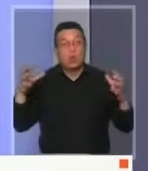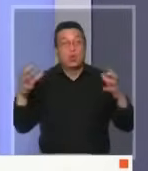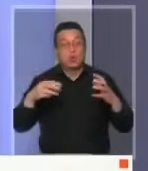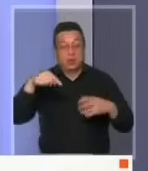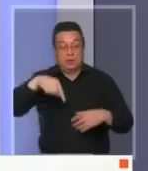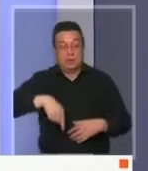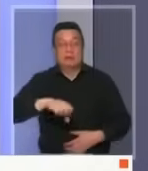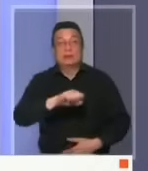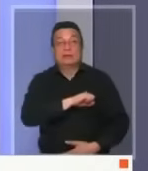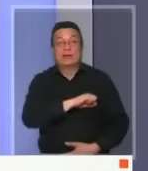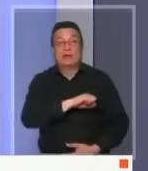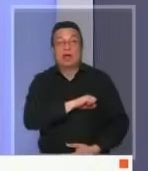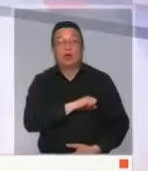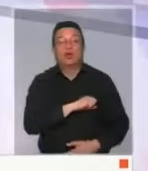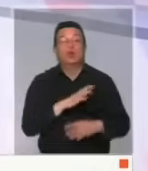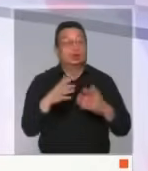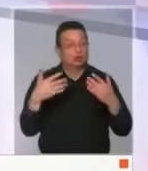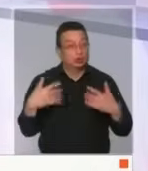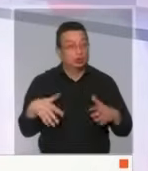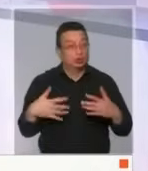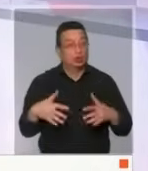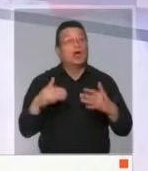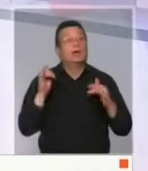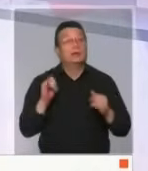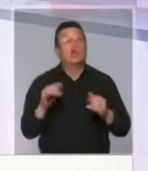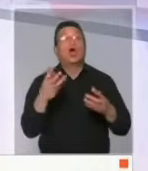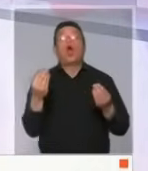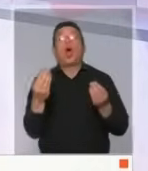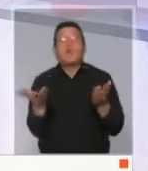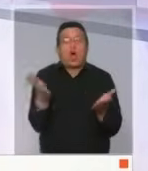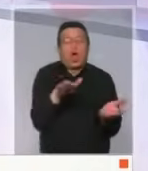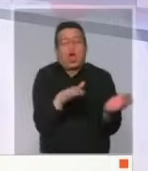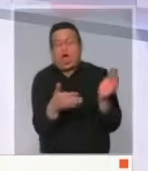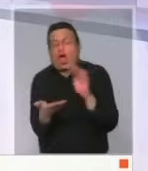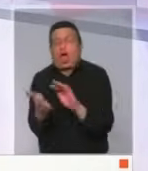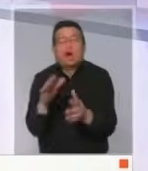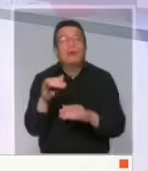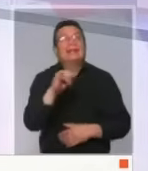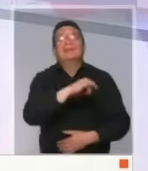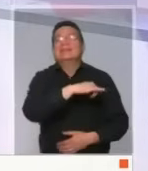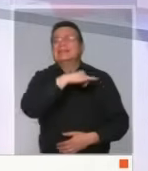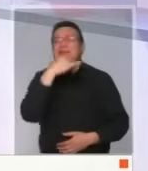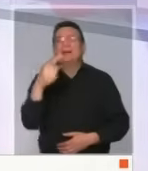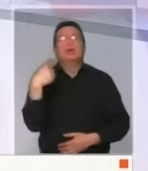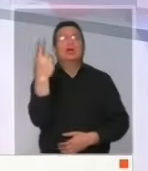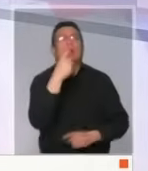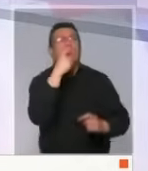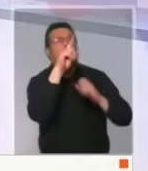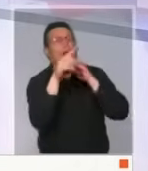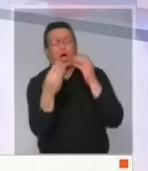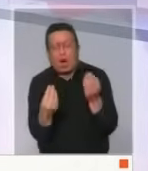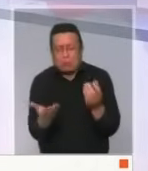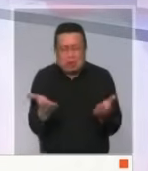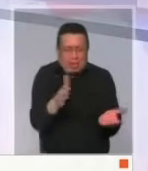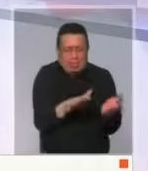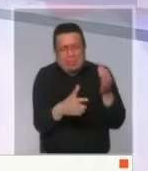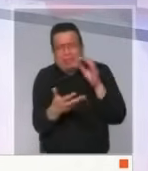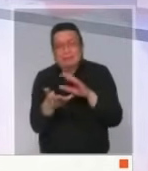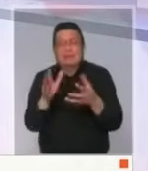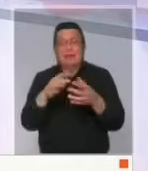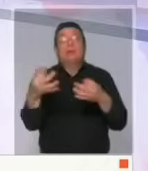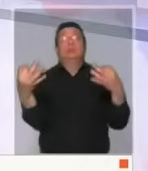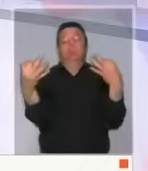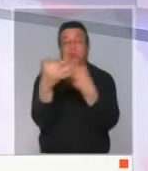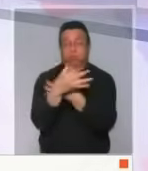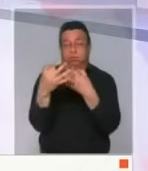metropolit otra de las grandes dudas Cómo se dobla el voto Cómo se doblea el voto siempre es una gran pregunta pero ojo quién nos adelantan la pega Quién